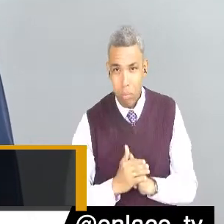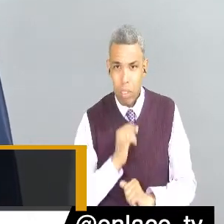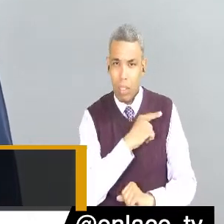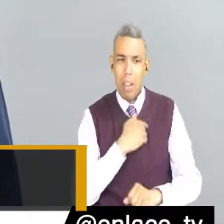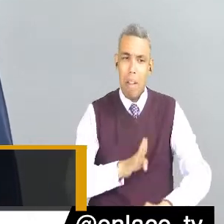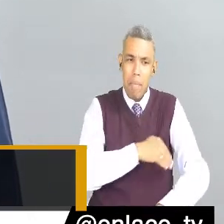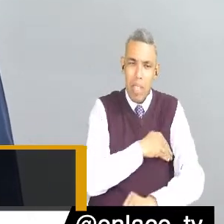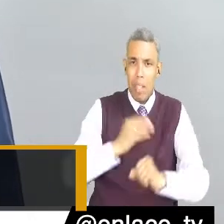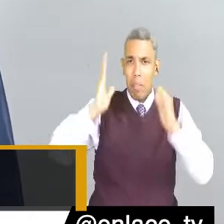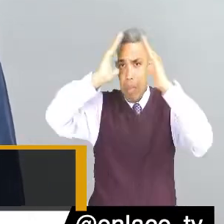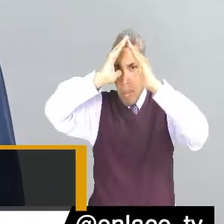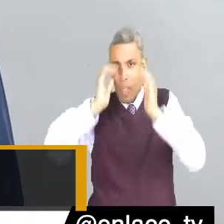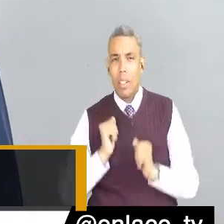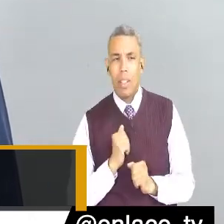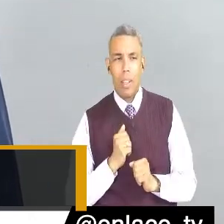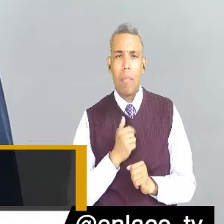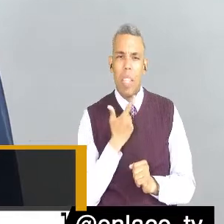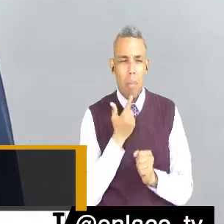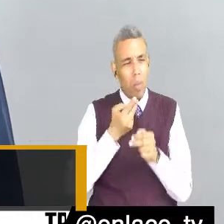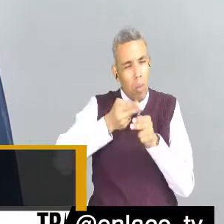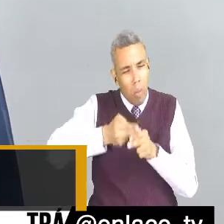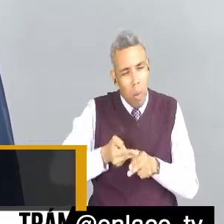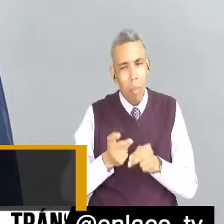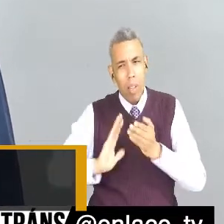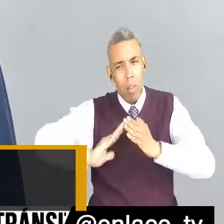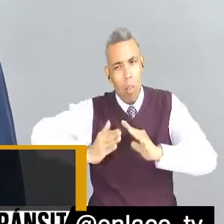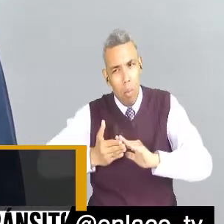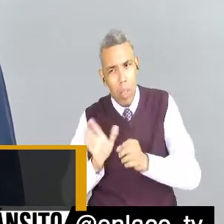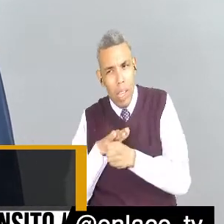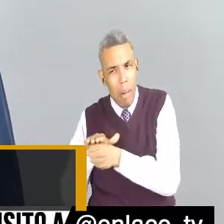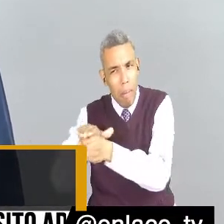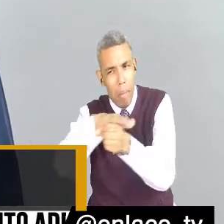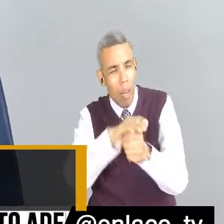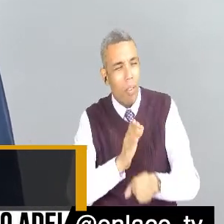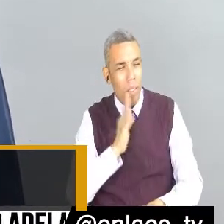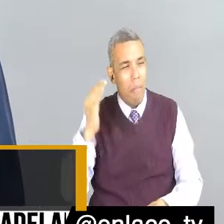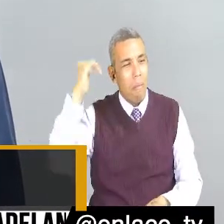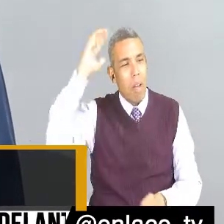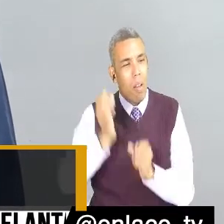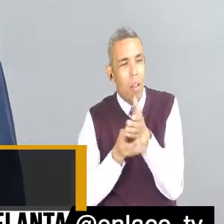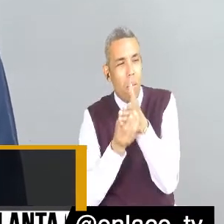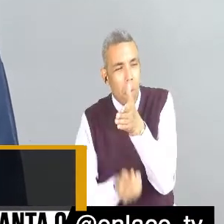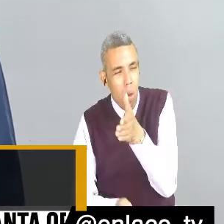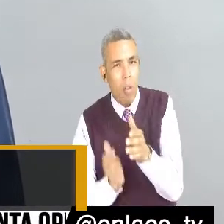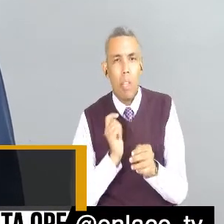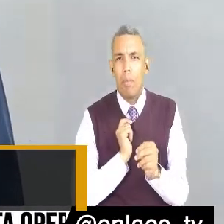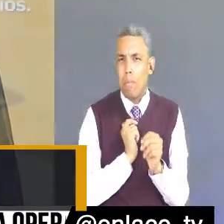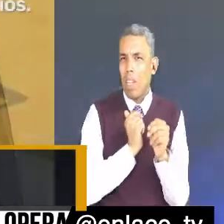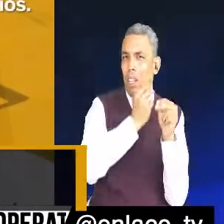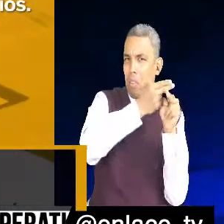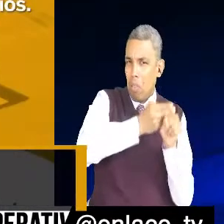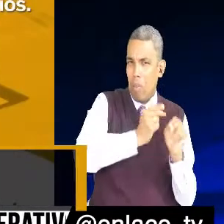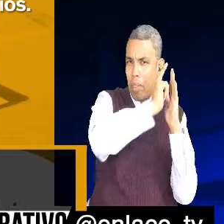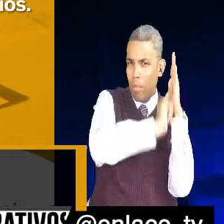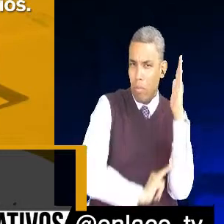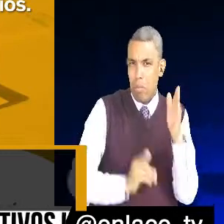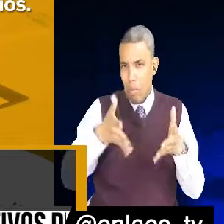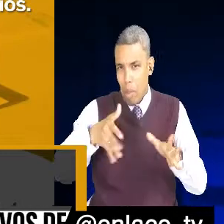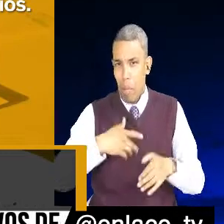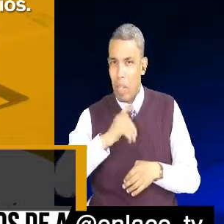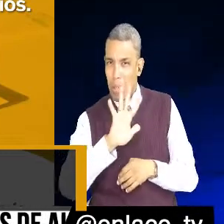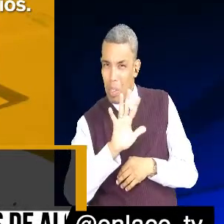ponderar esto. Ahí de esto vendríamos luego a hacer nosotros unas fases de 400, 500 familias, que serían las